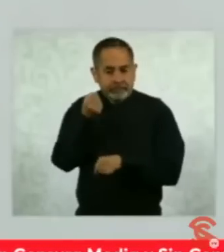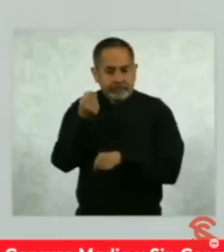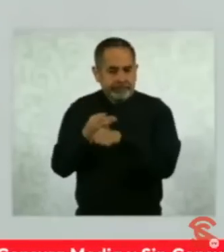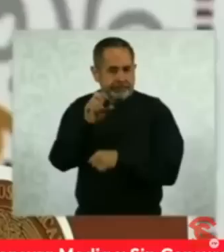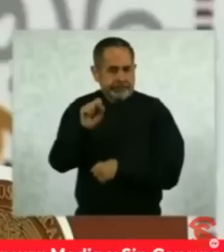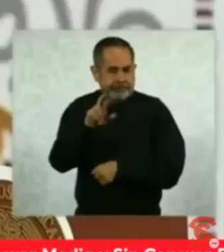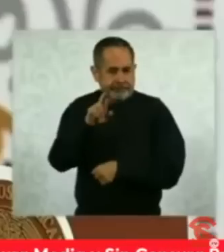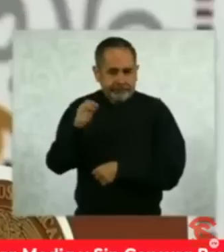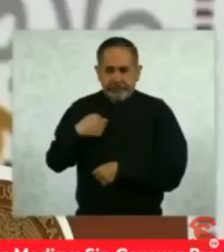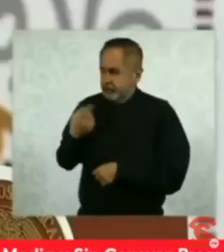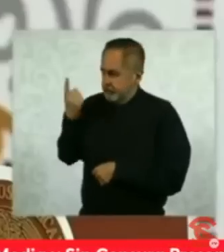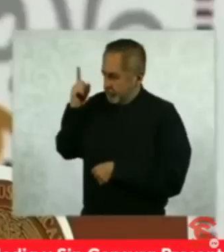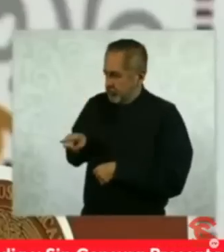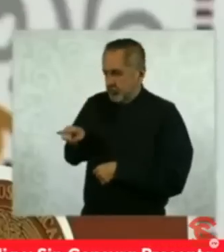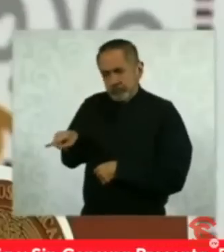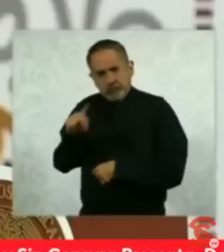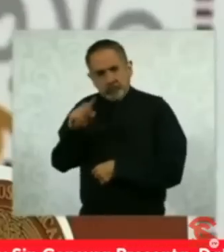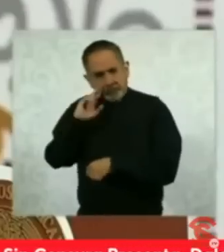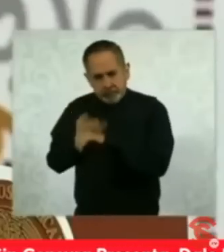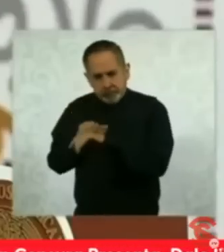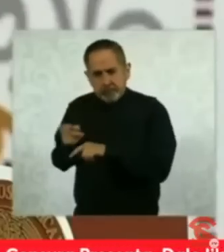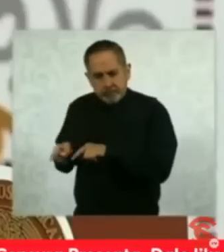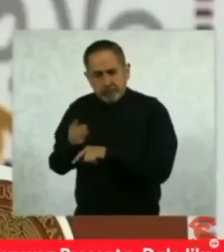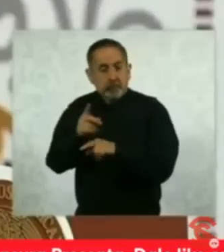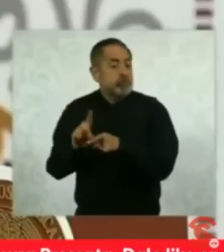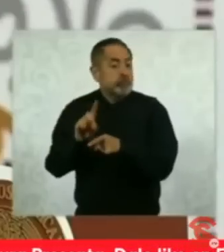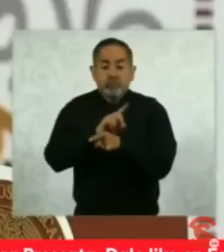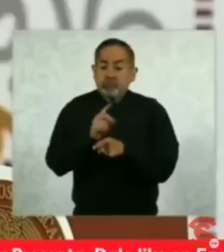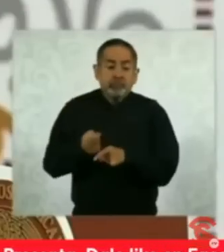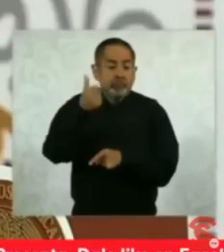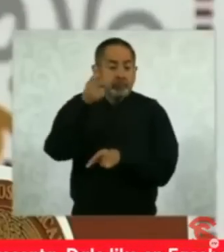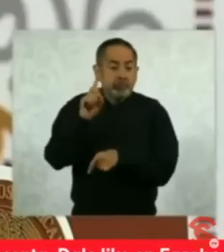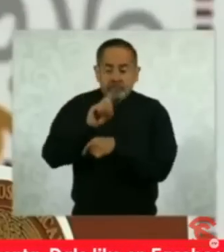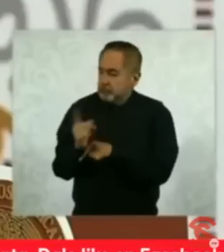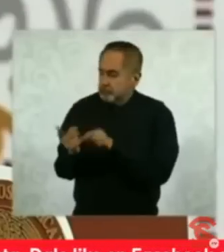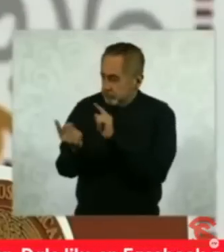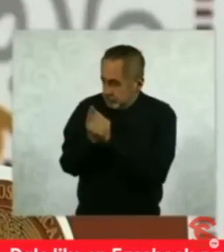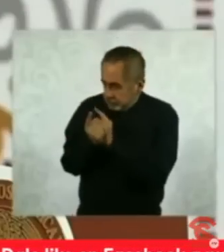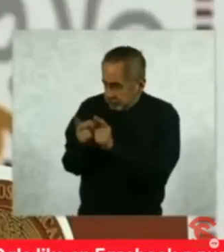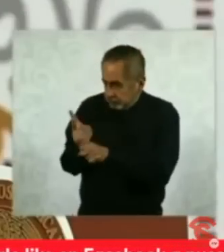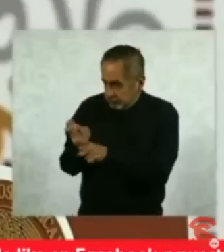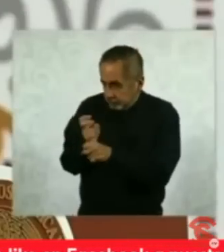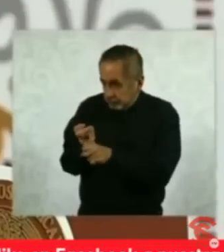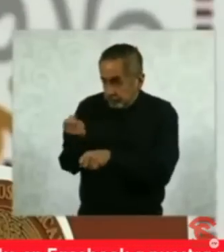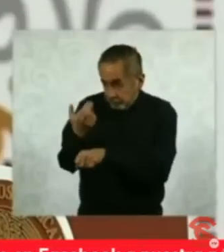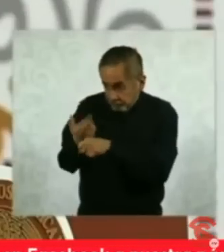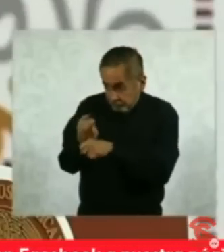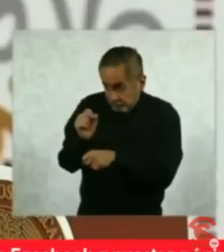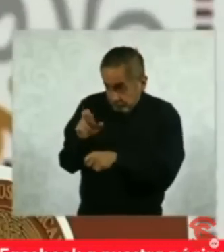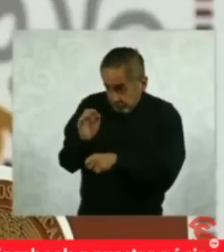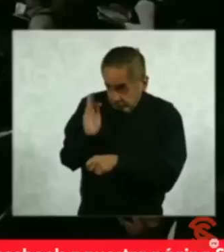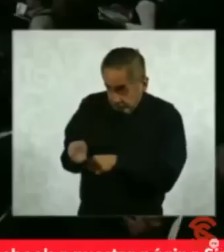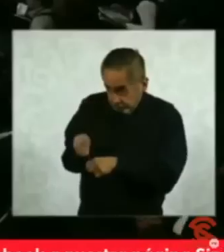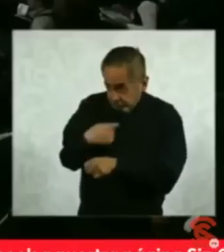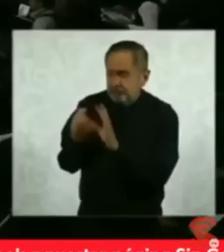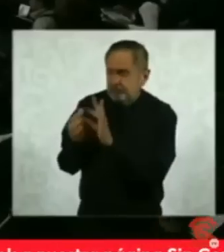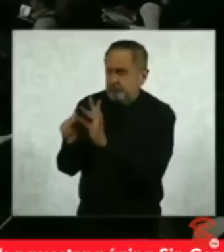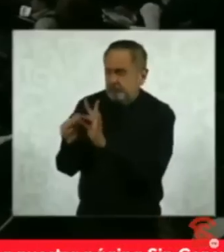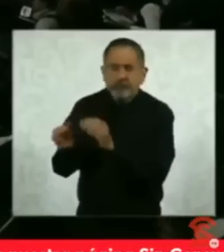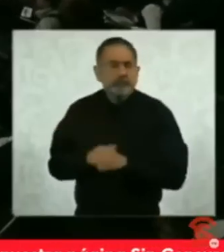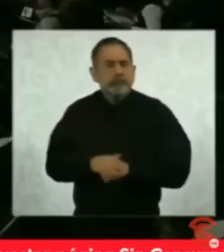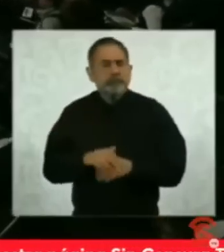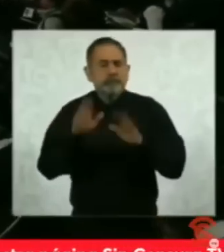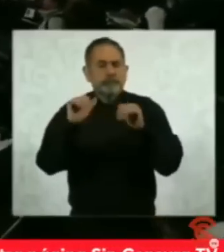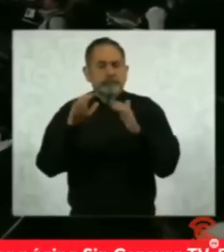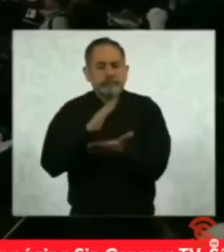ese mandato que se lo comenté desde el primer día que lo invité a ser secretario de Relaciones Exteriores. Bueno, ya lo vamos a